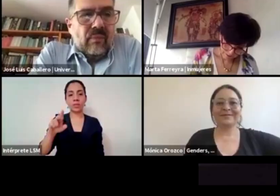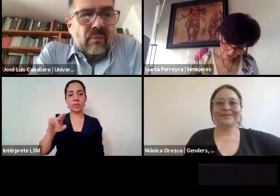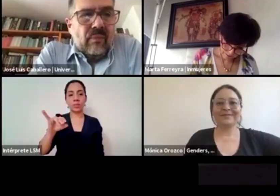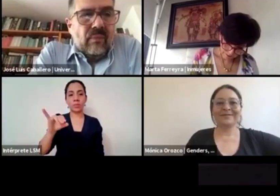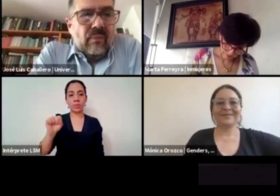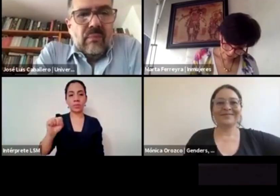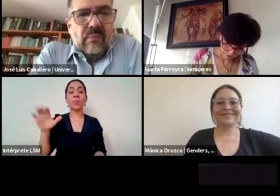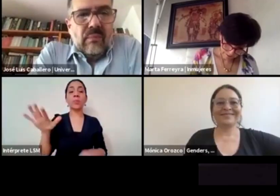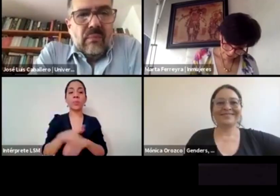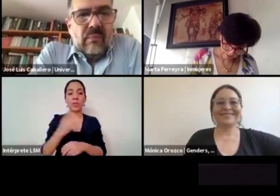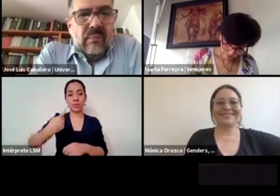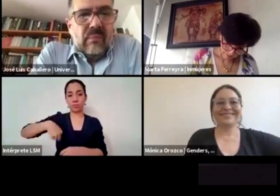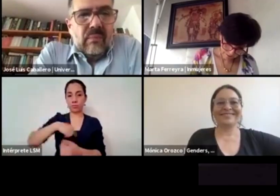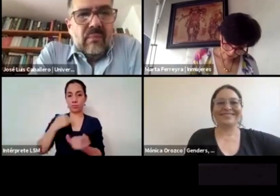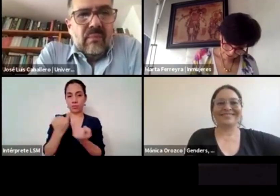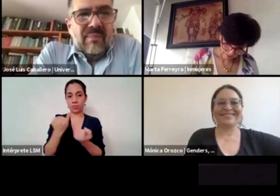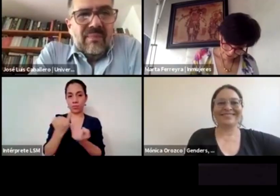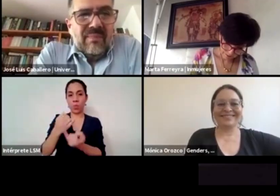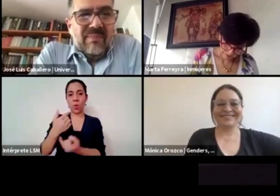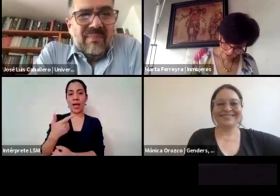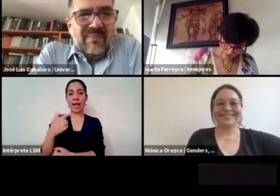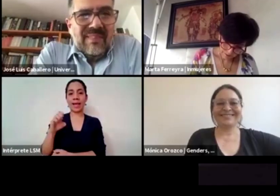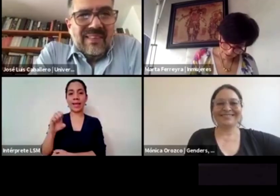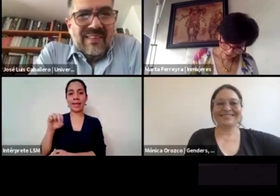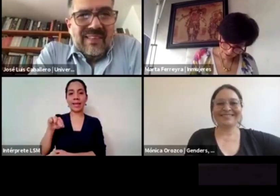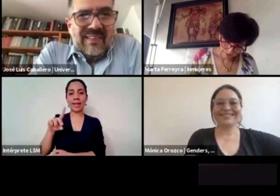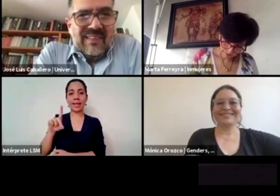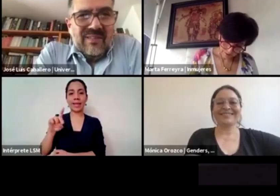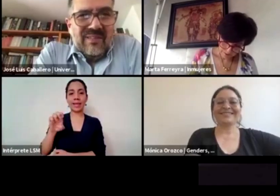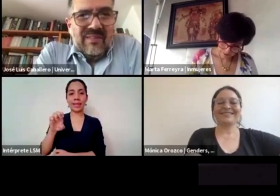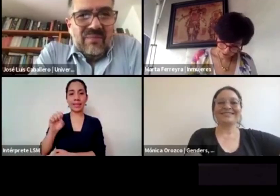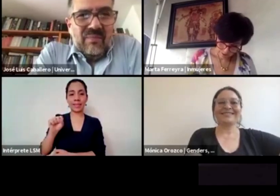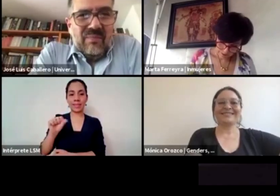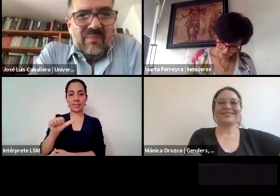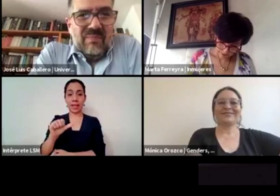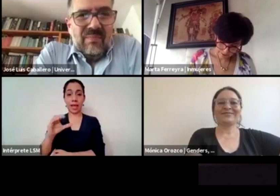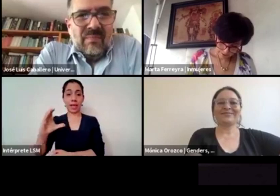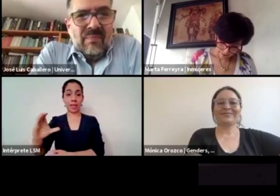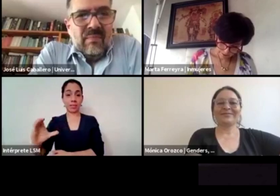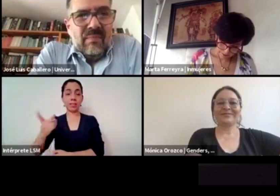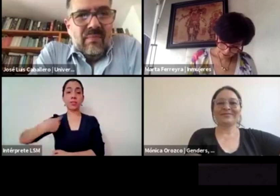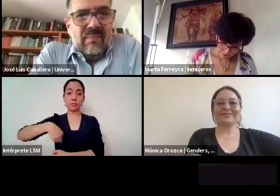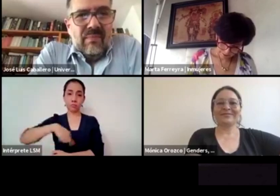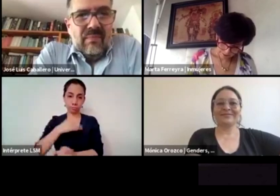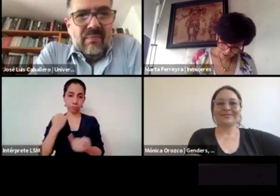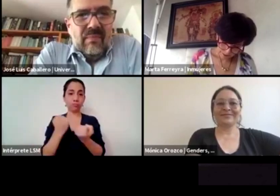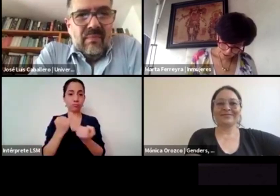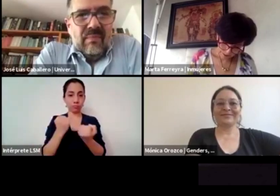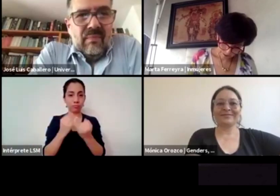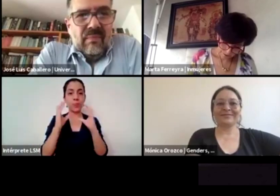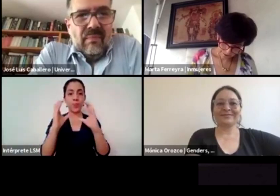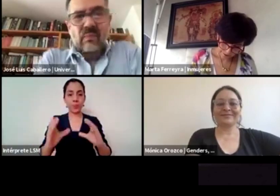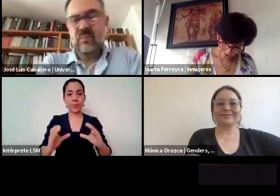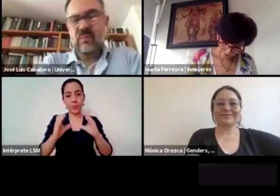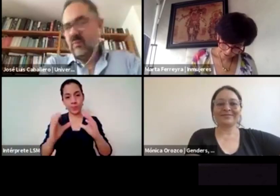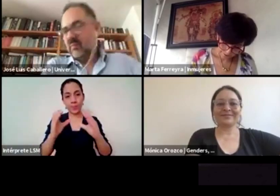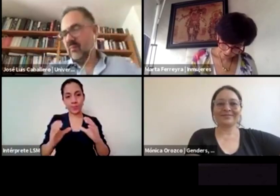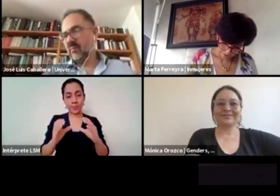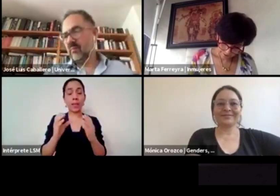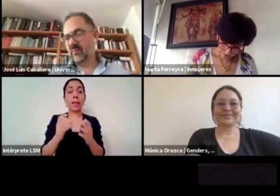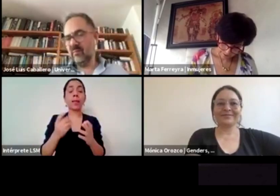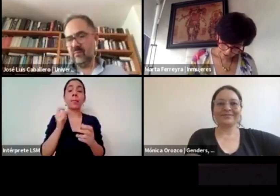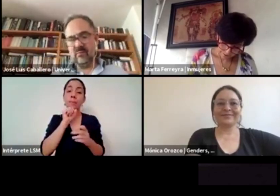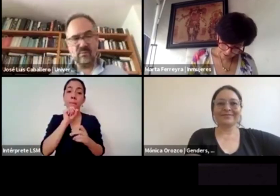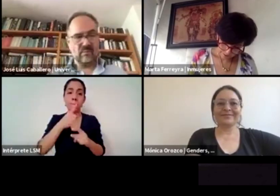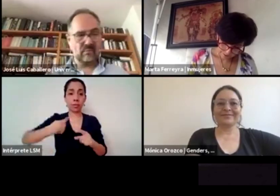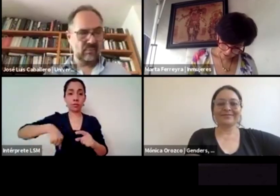también abogamos mucho por el cuidado y el autocuidado desde el autocuidado hablárselos a los hombres directamente